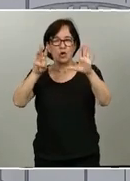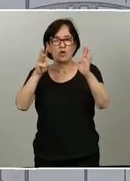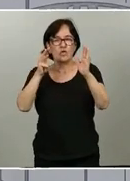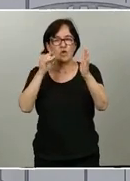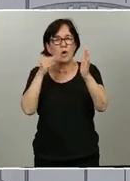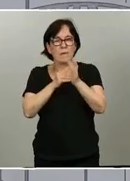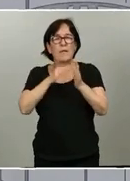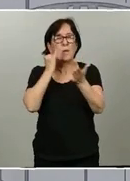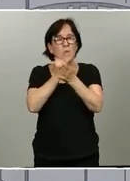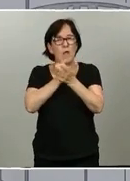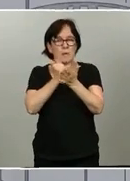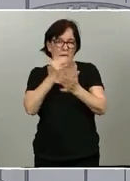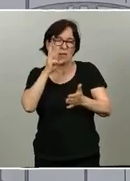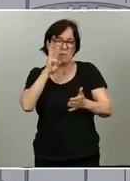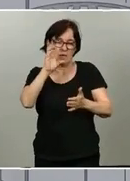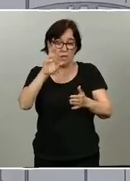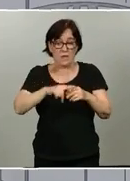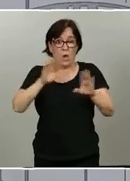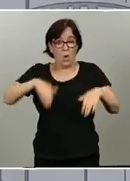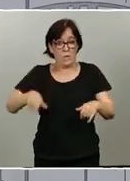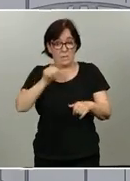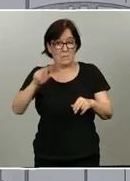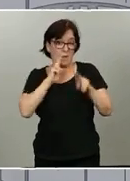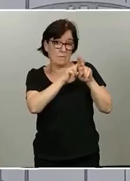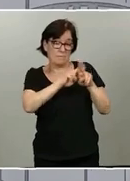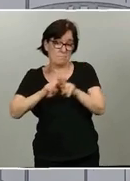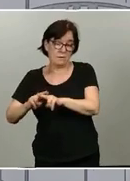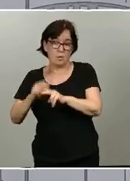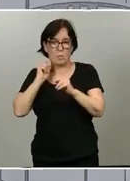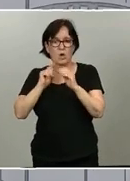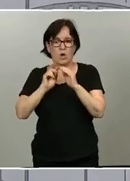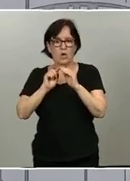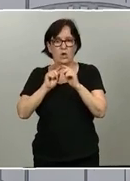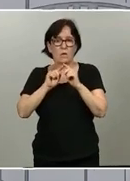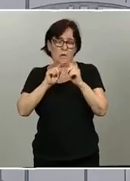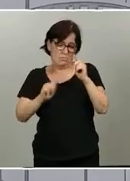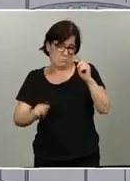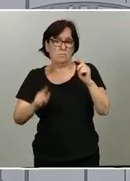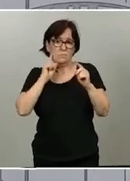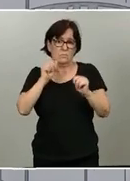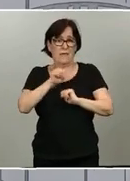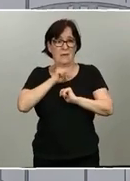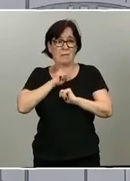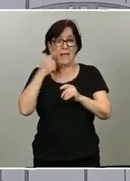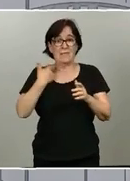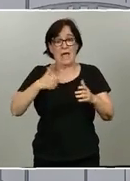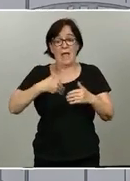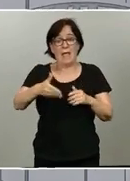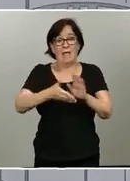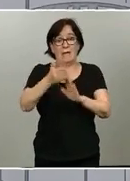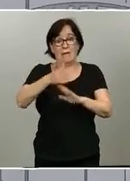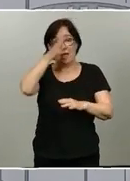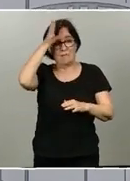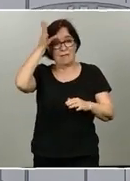que estamos observando en estas últimas semanas hay un pequeño descenso esperable porque a medida que nos acercamos al verano se van reduciendo las personas con